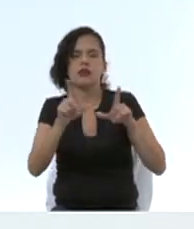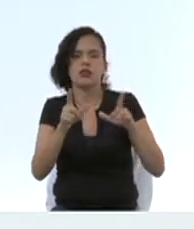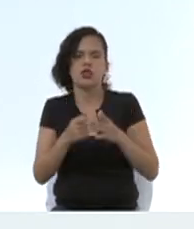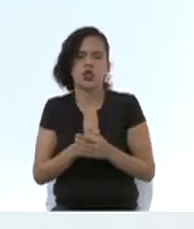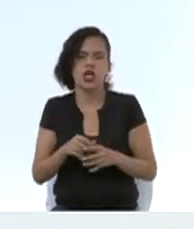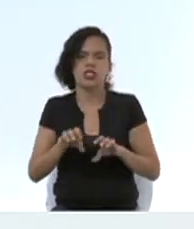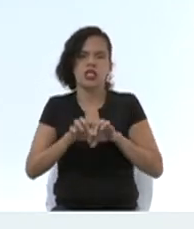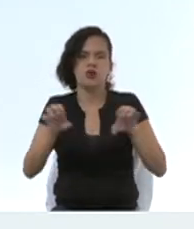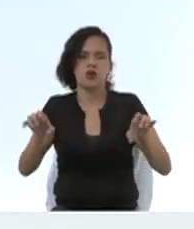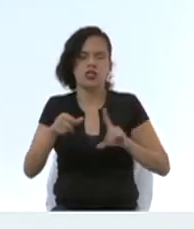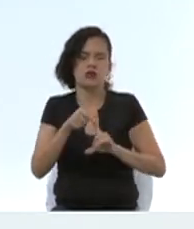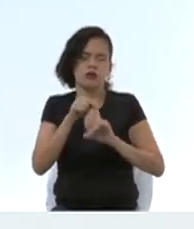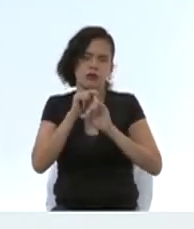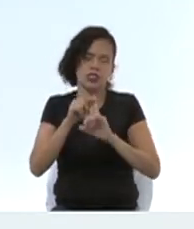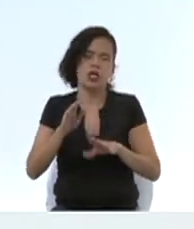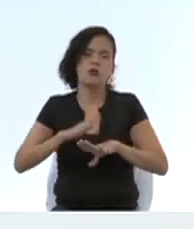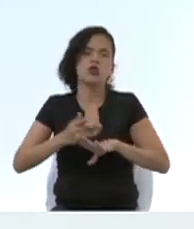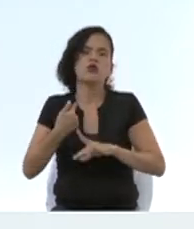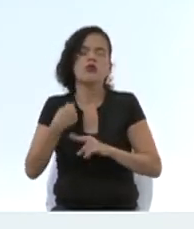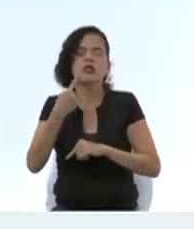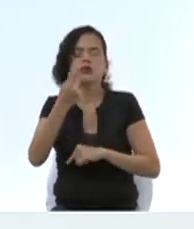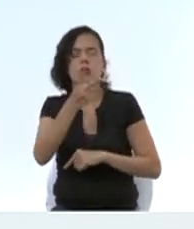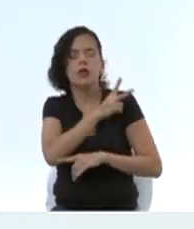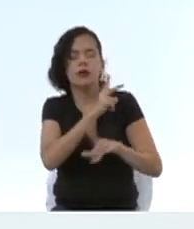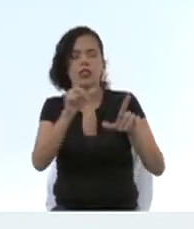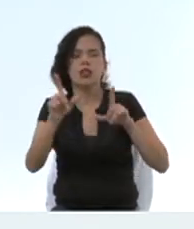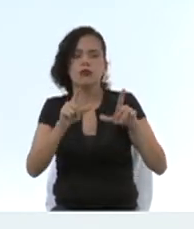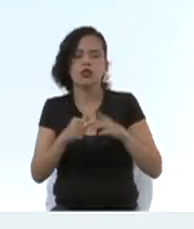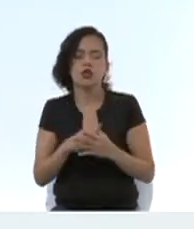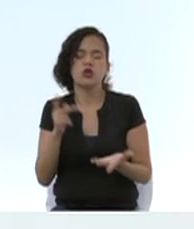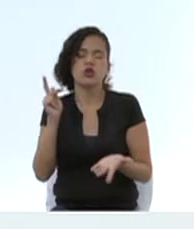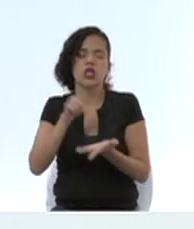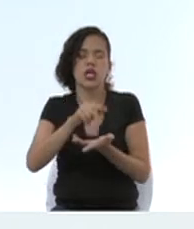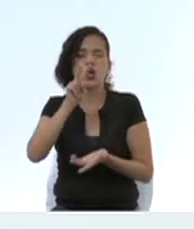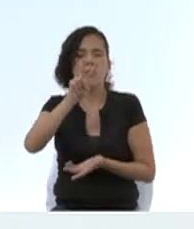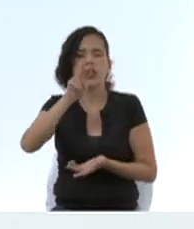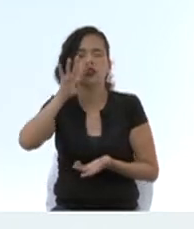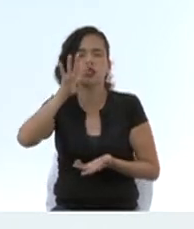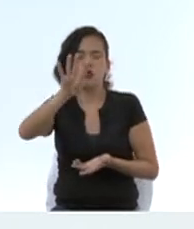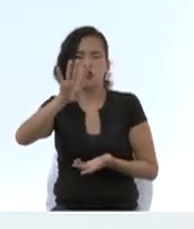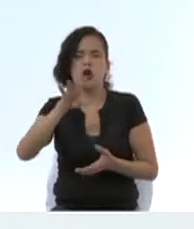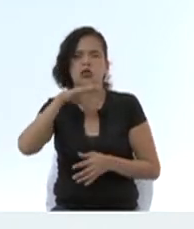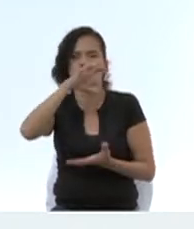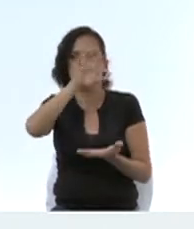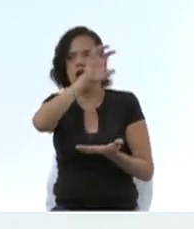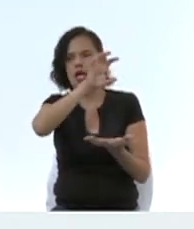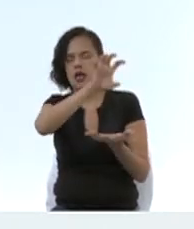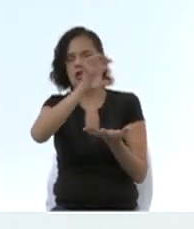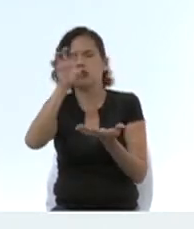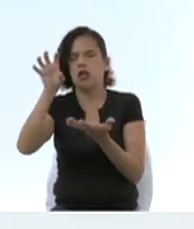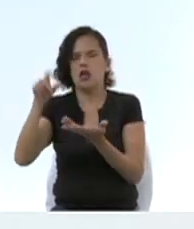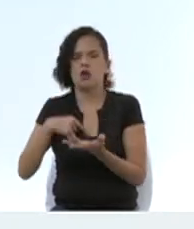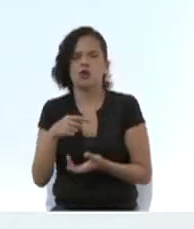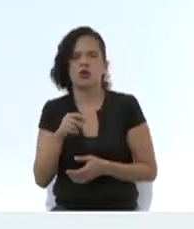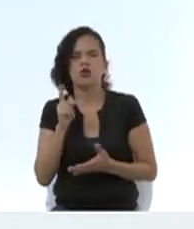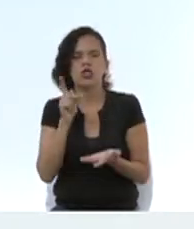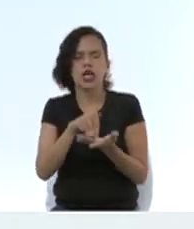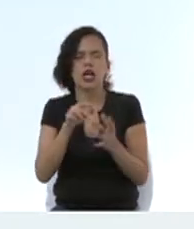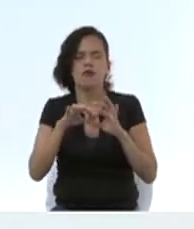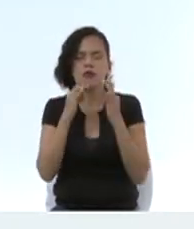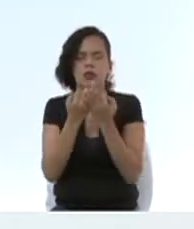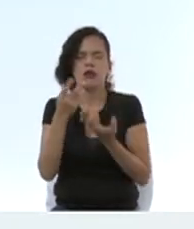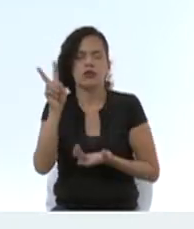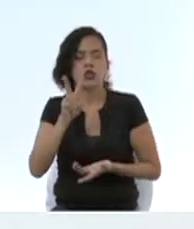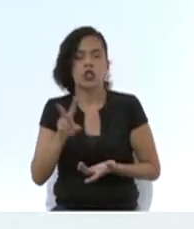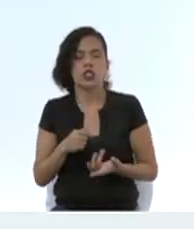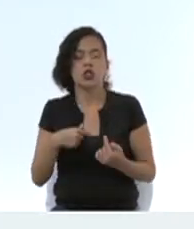especial, por eso decimos que Vive TV nos hizo llegar a los 24 estados, Vive TV nos hizo llegar a la familia venezolana, donde reconocemos